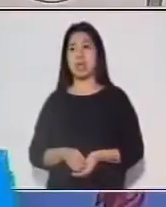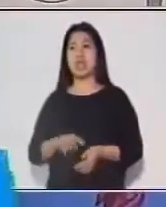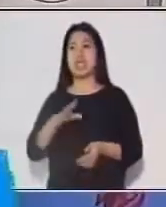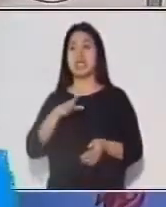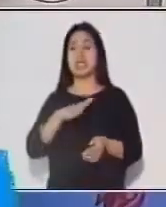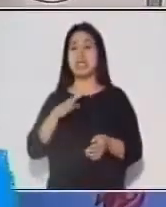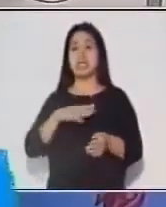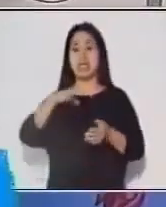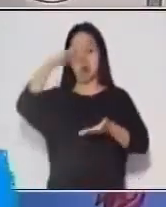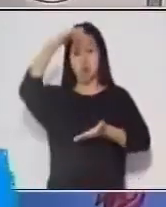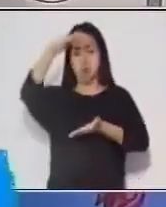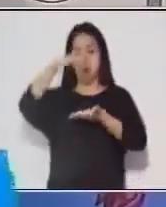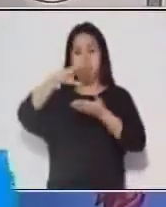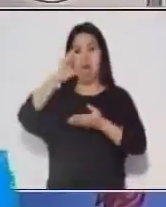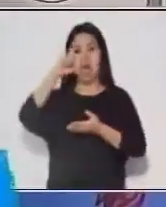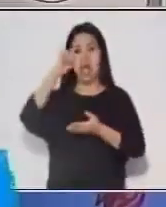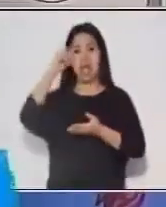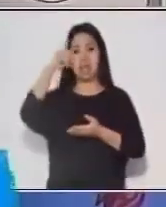0.055.